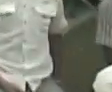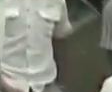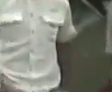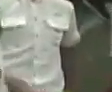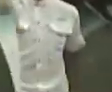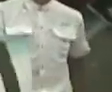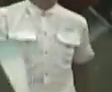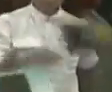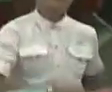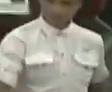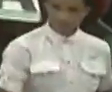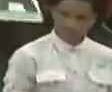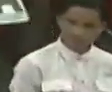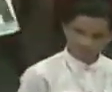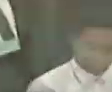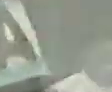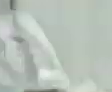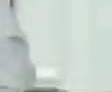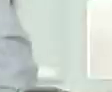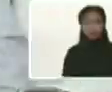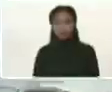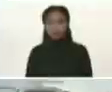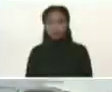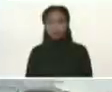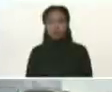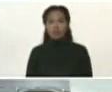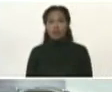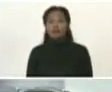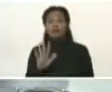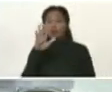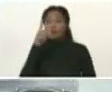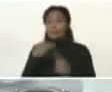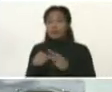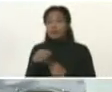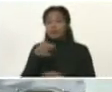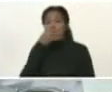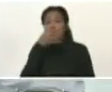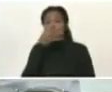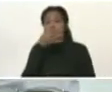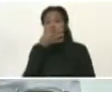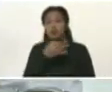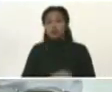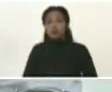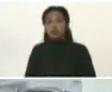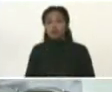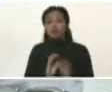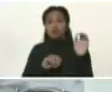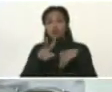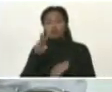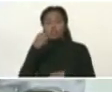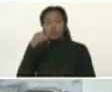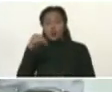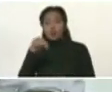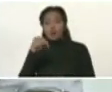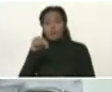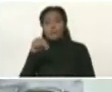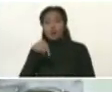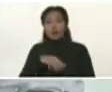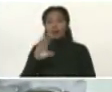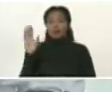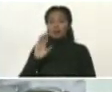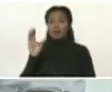5 y 20 de la tarde, 5 y media de la tarde, 12 de noviembre, desde